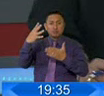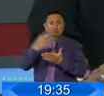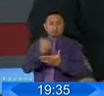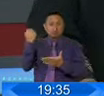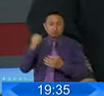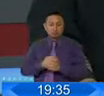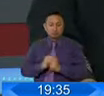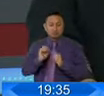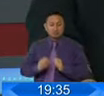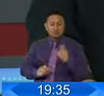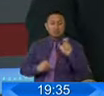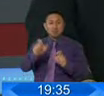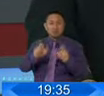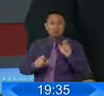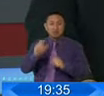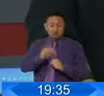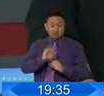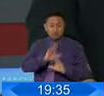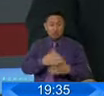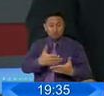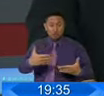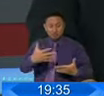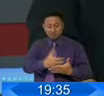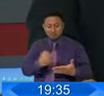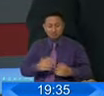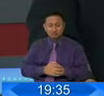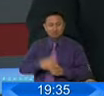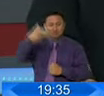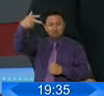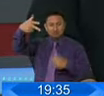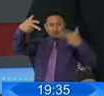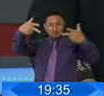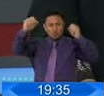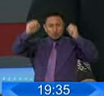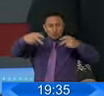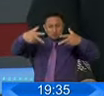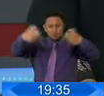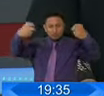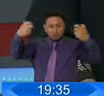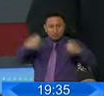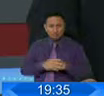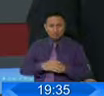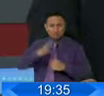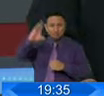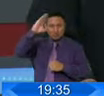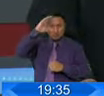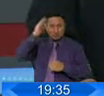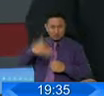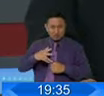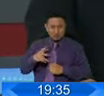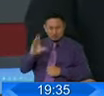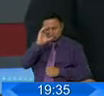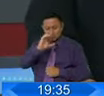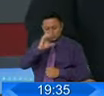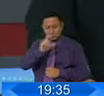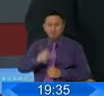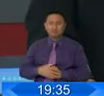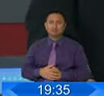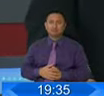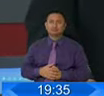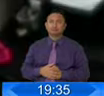de las pertenencias de los trabajadores. Las cámaras de vigilancia captaron lo sucedido. La policía está detrás de los